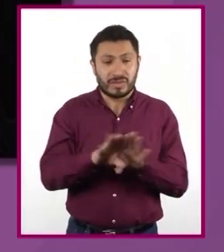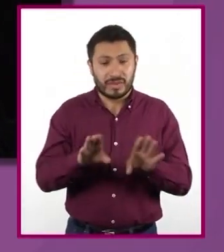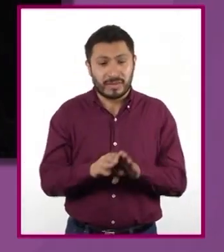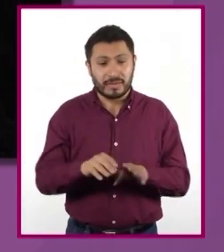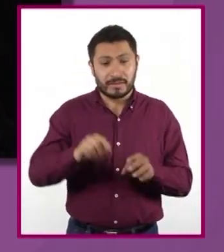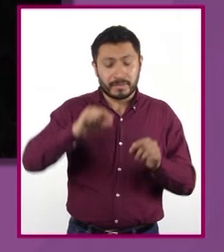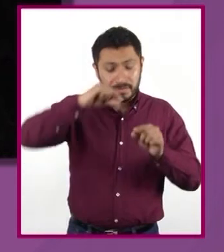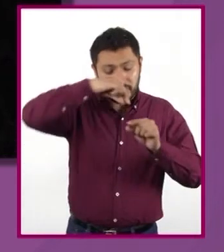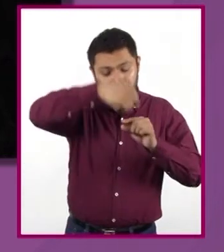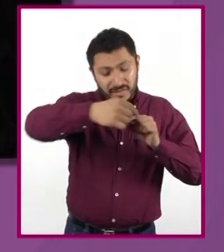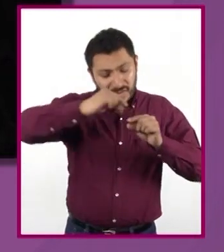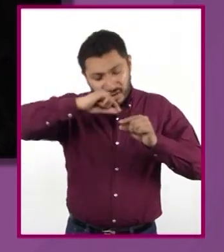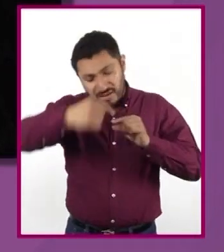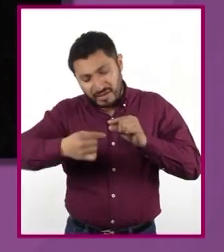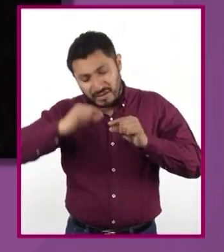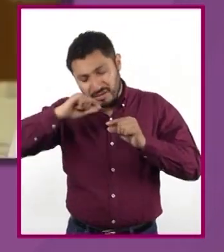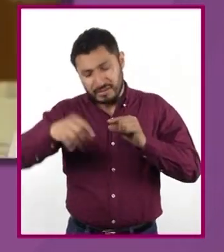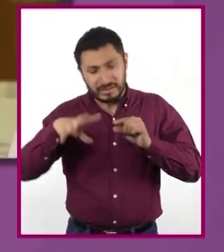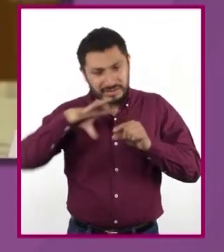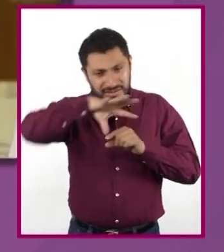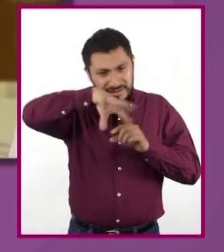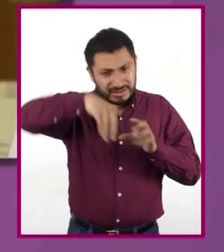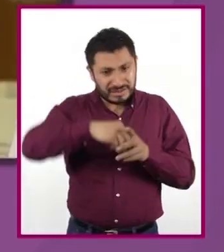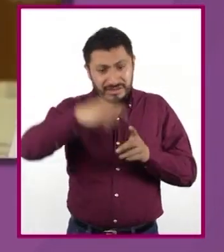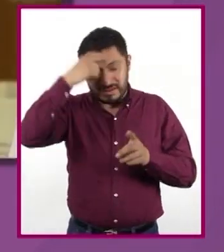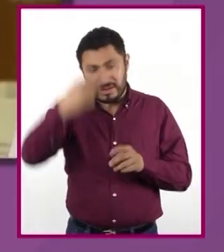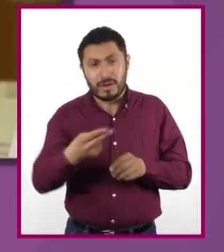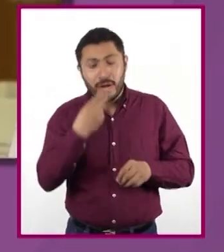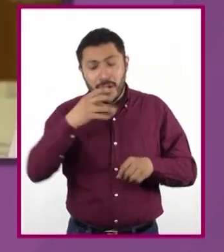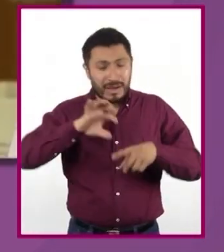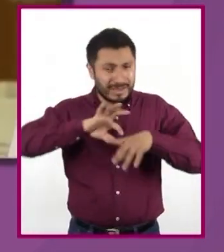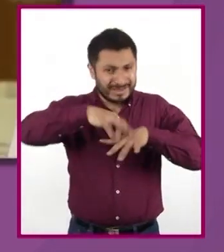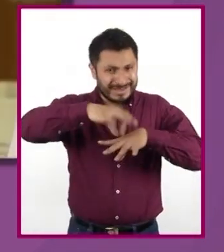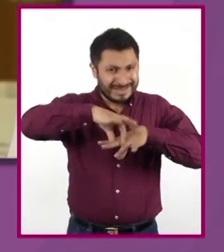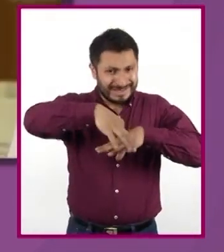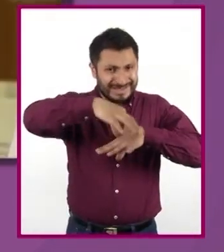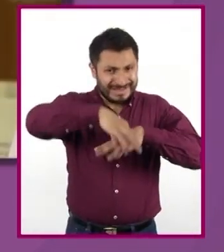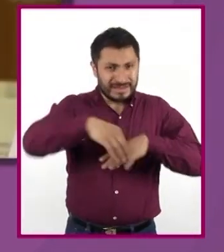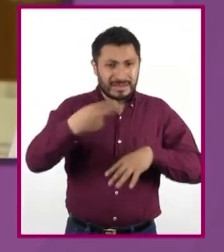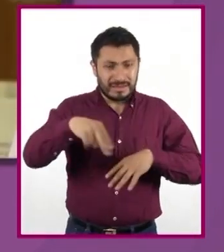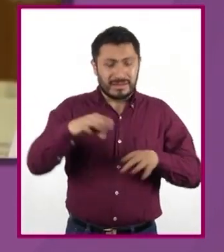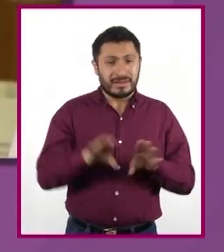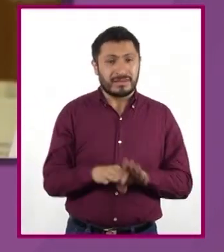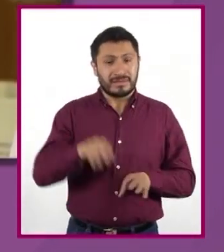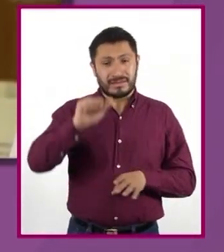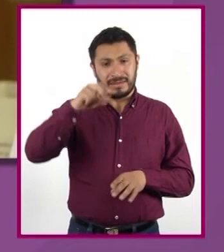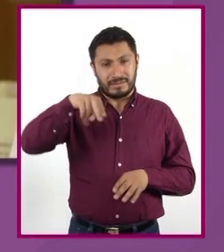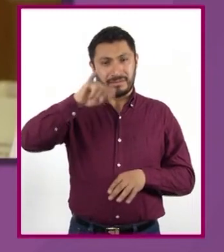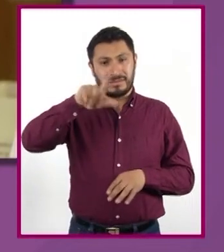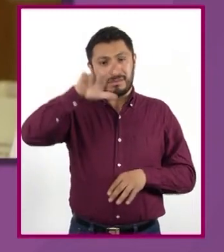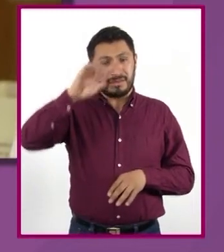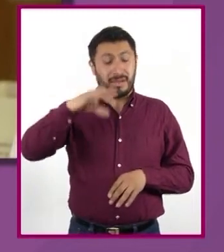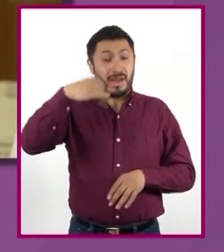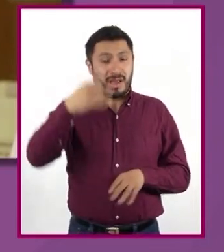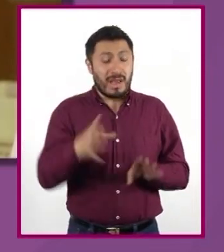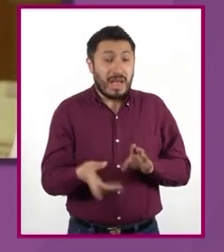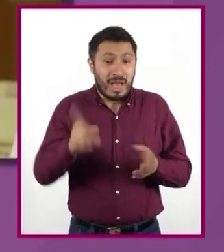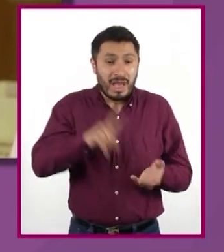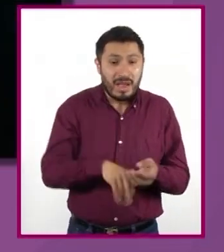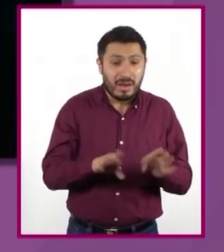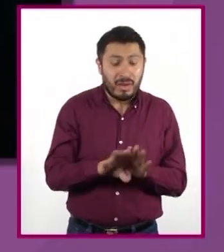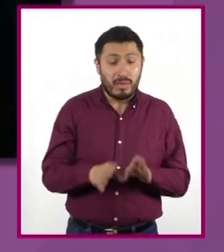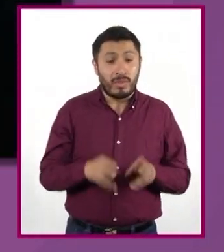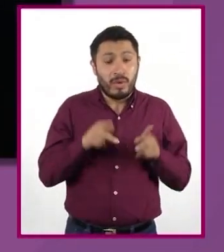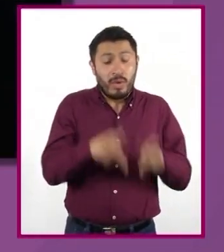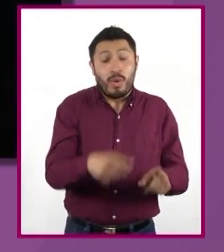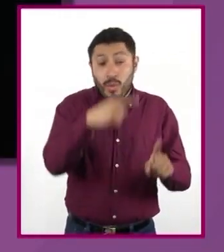se conjuntan, ¿no? Para dar al uso a estos artefactos, que les llamamos anillos, y que terminan dentro de un ajuar